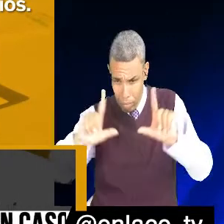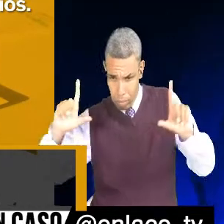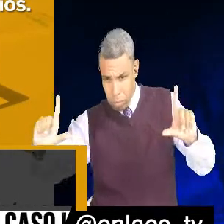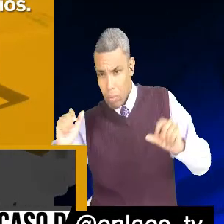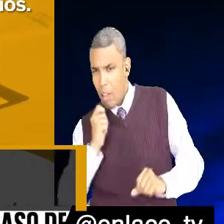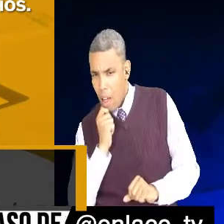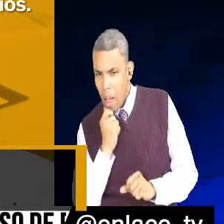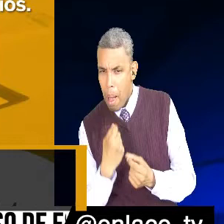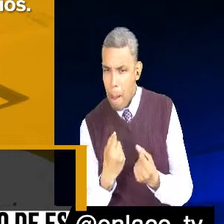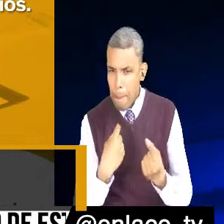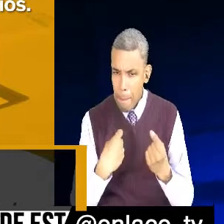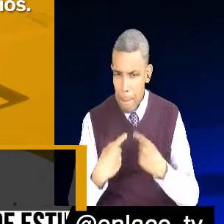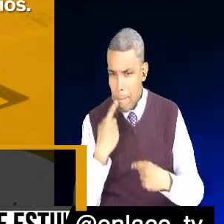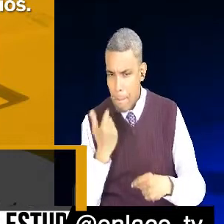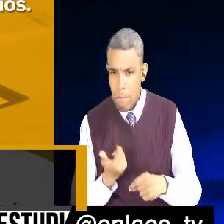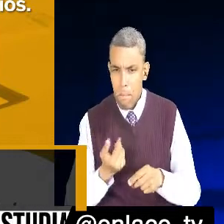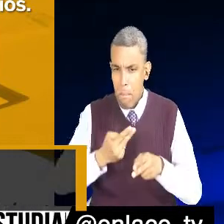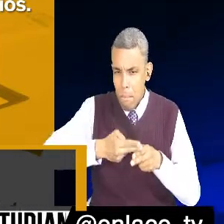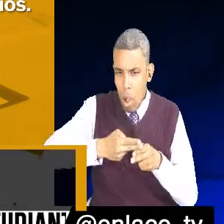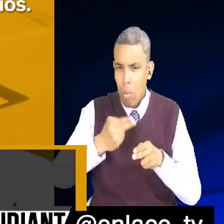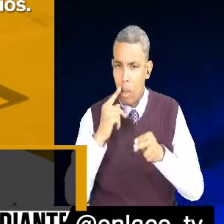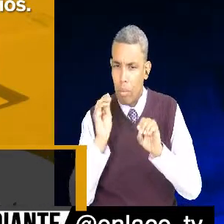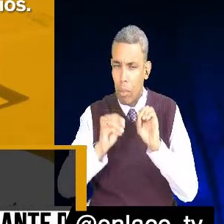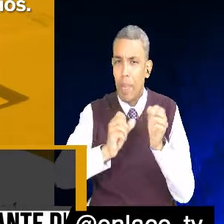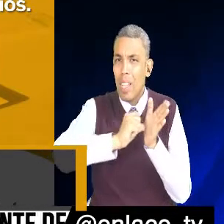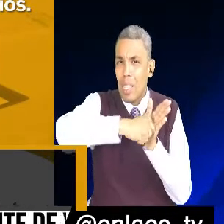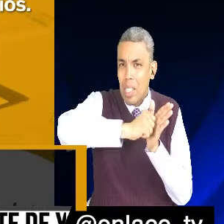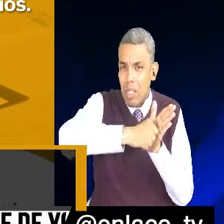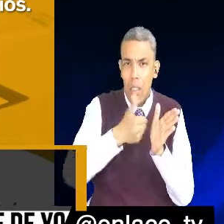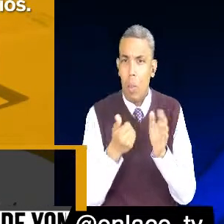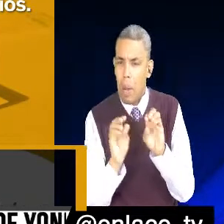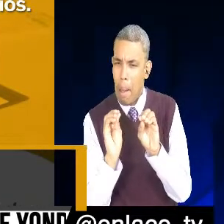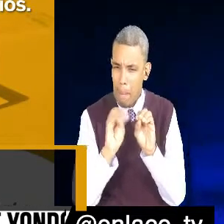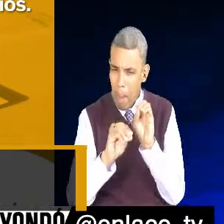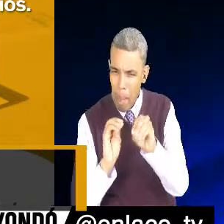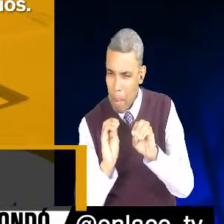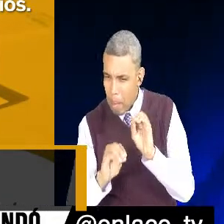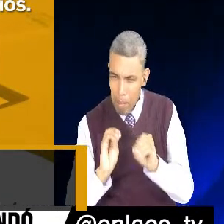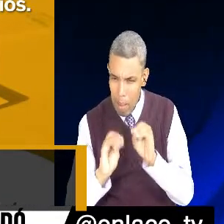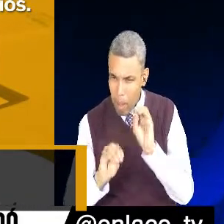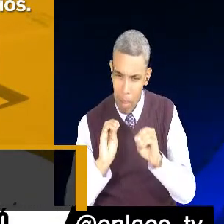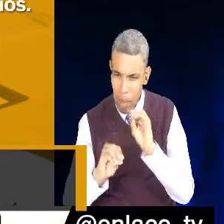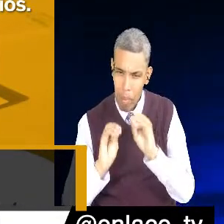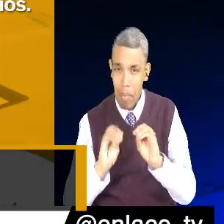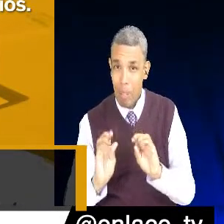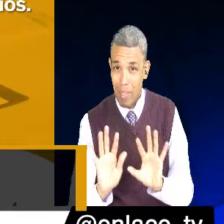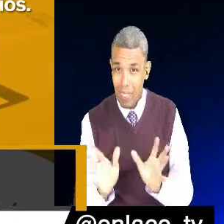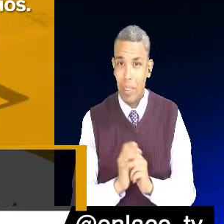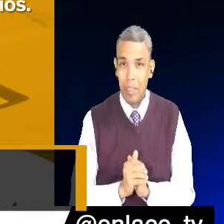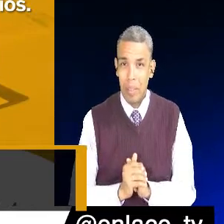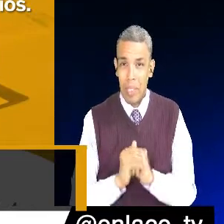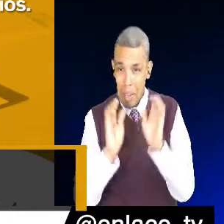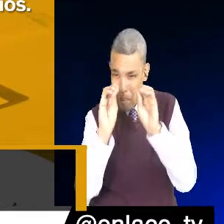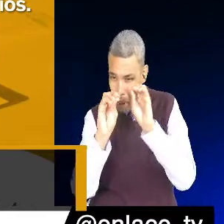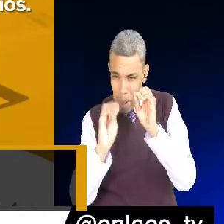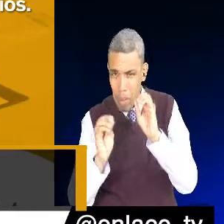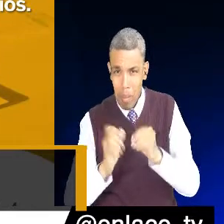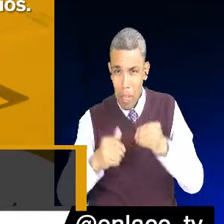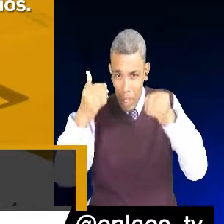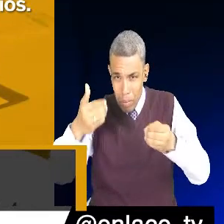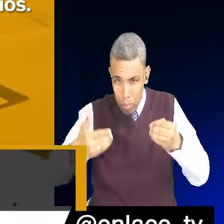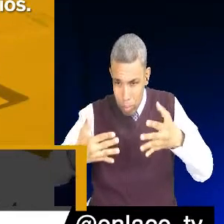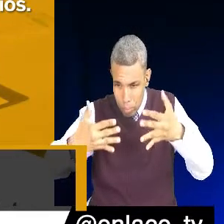que son muy sencillos: subir la cédula, subir el núcleo familiar, y le dan un, ahí apenas termine y es exitoso, le dan